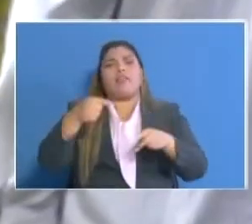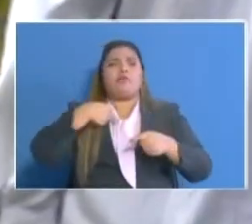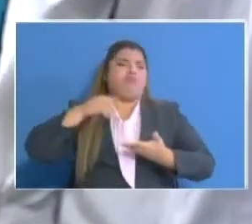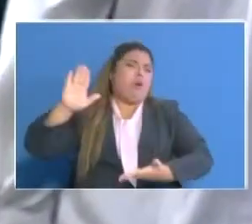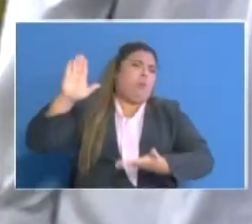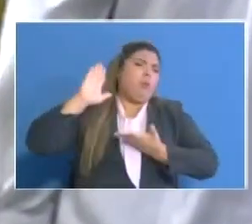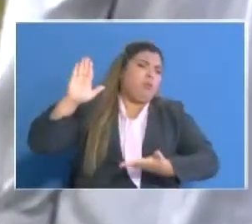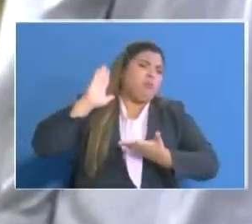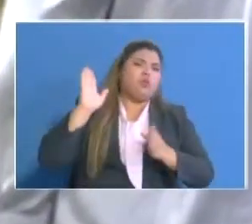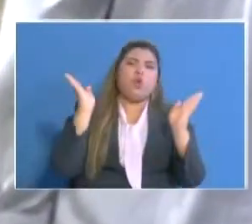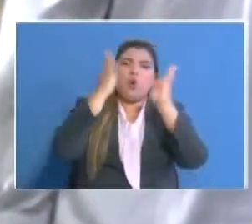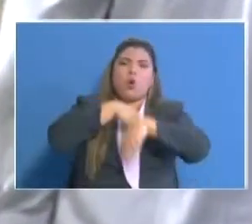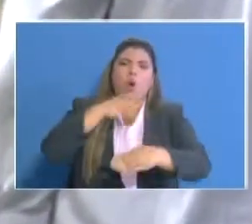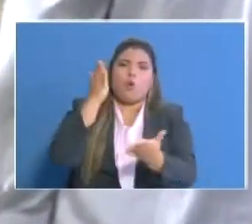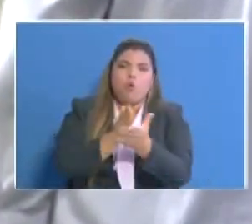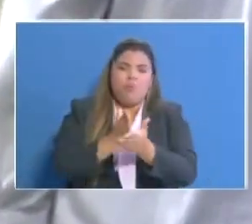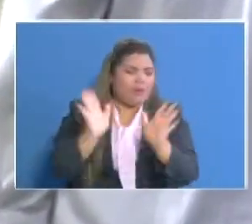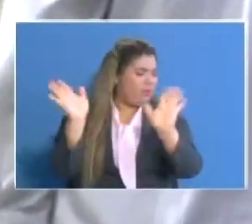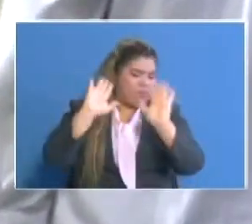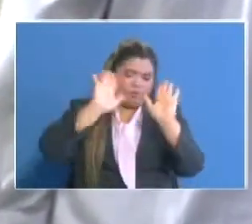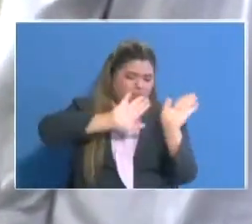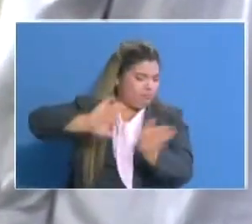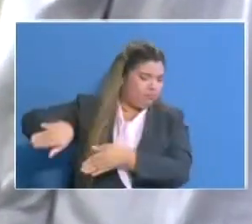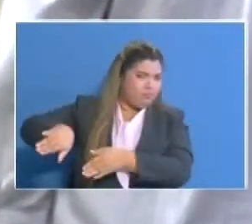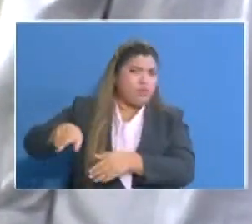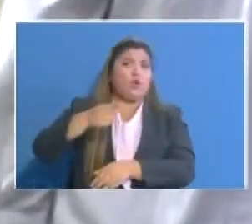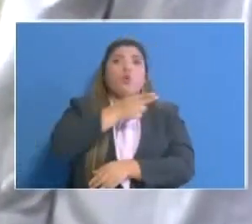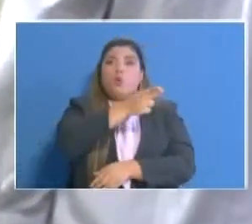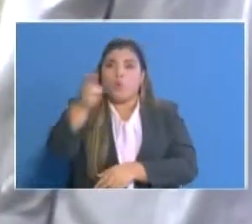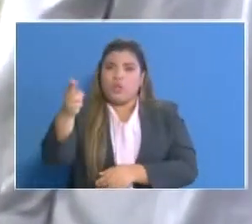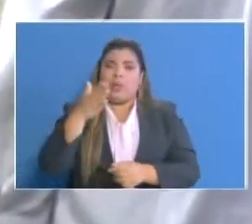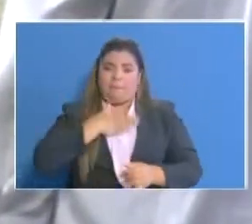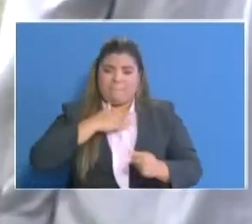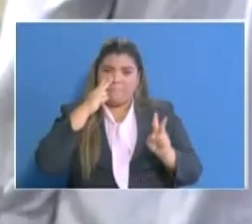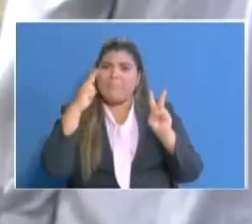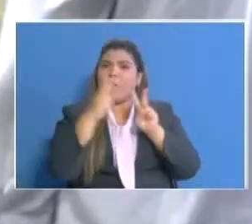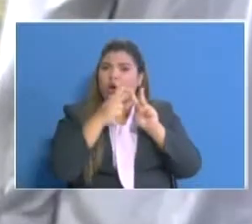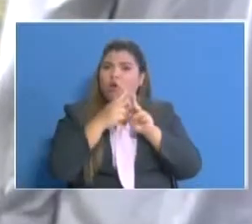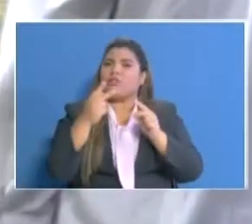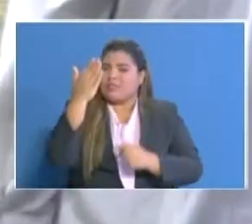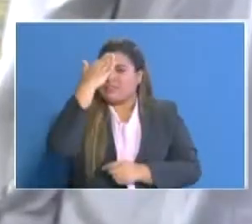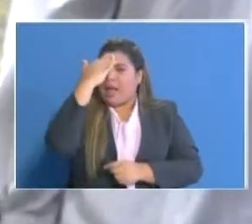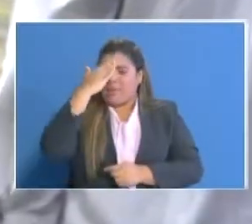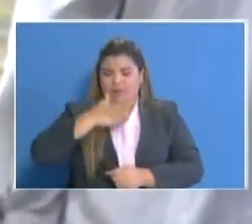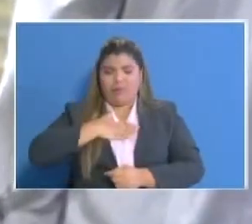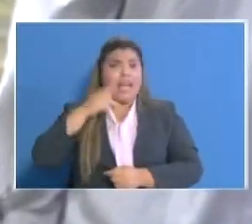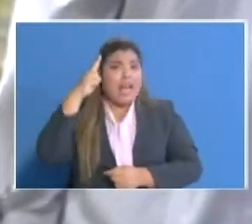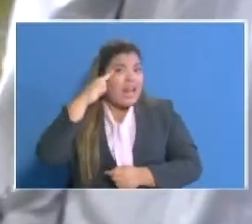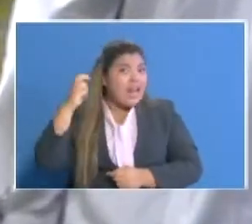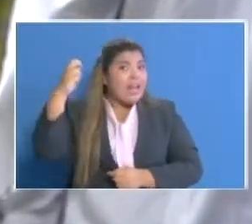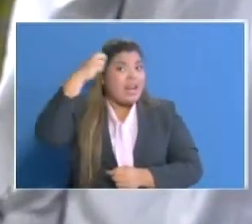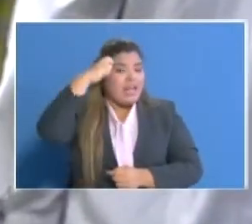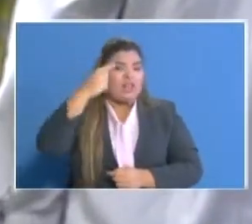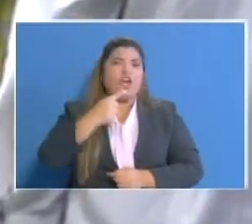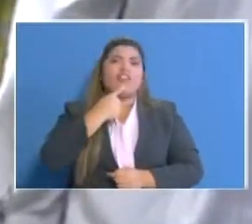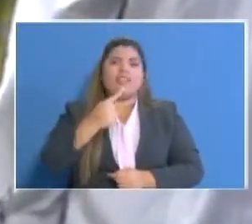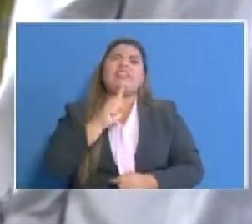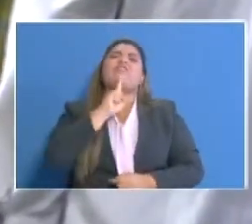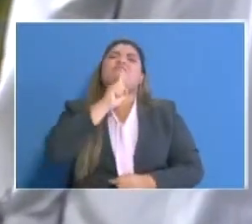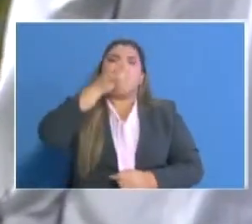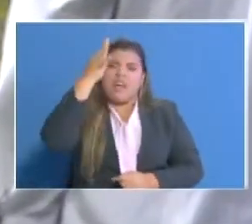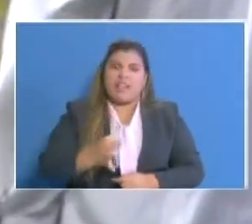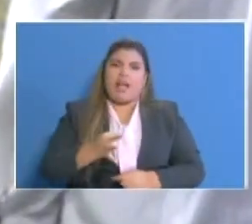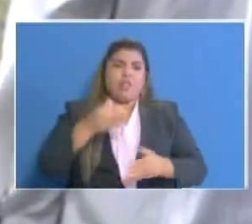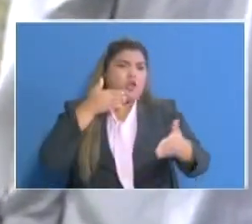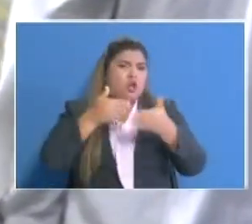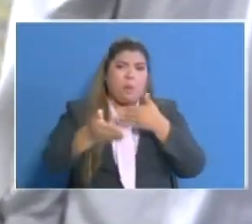se pueden cumplir. Los que me conocen saben, y lo he usado muchas veces, Nito Cortizo prefiere una verdad amarga